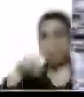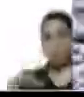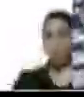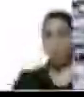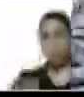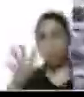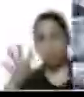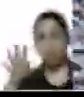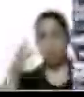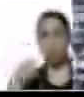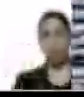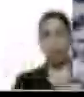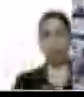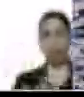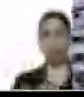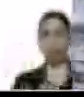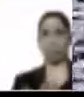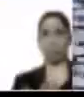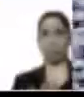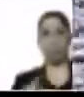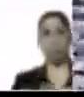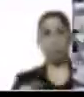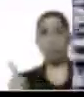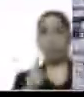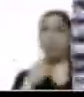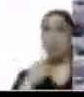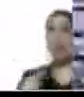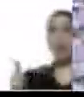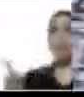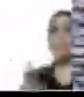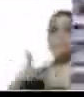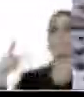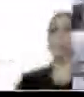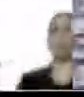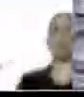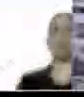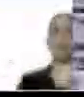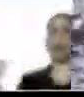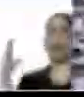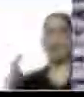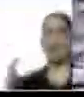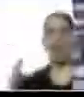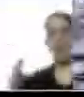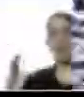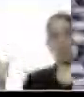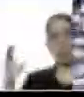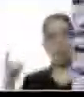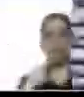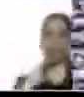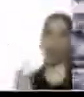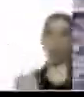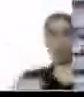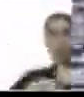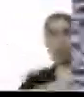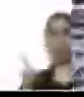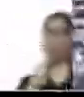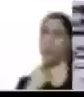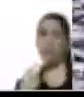escasa producción agrícola que tienen no puede llegar a los mercados porque no hay por dónde mandarlos o cómo mandarlos porque